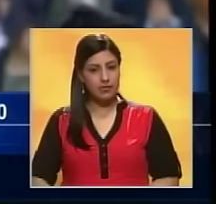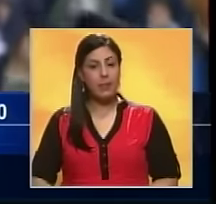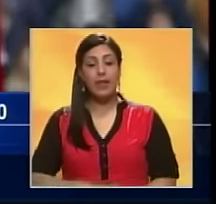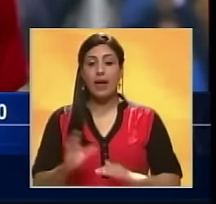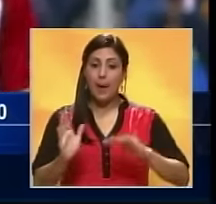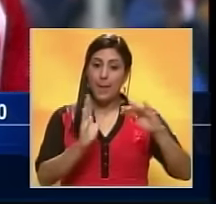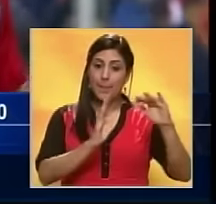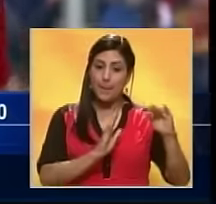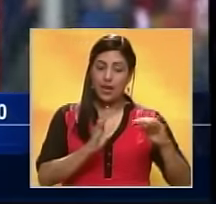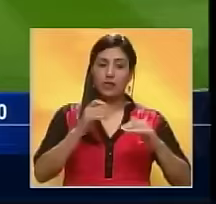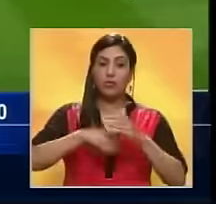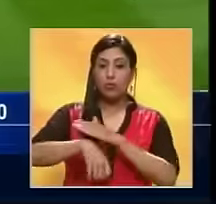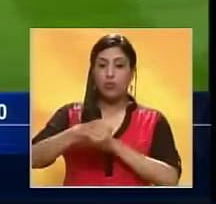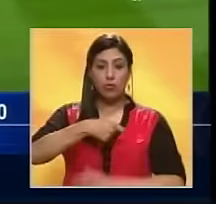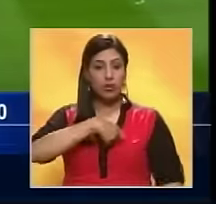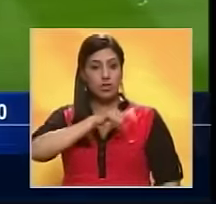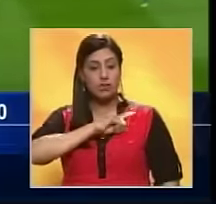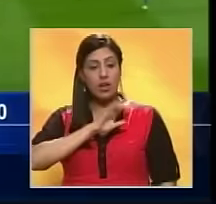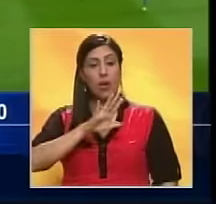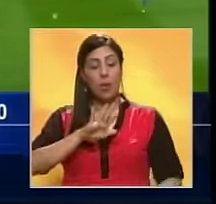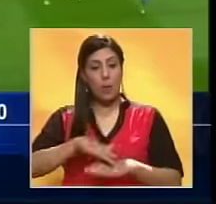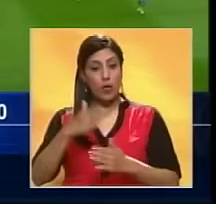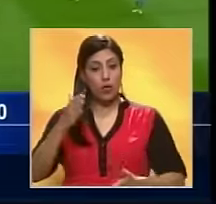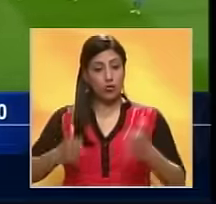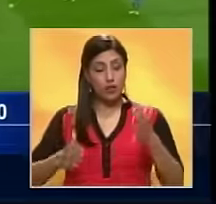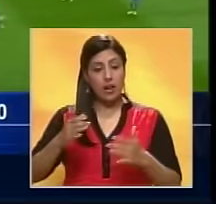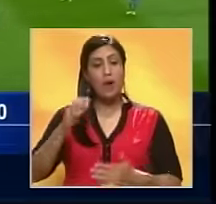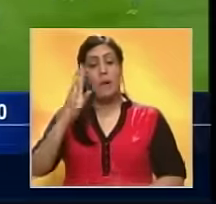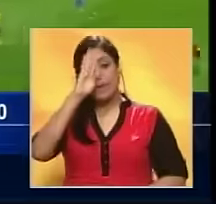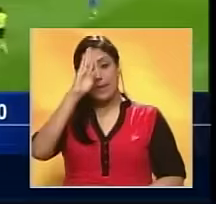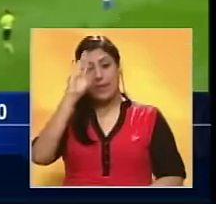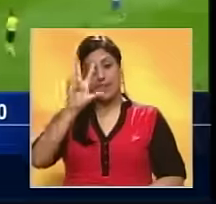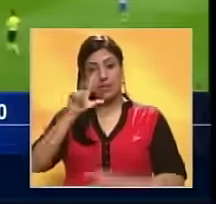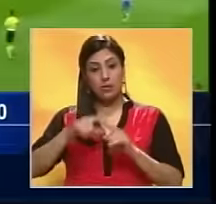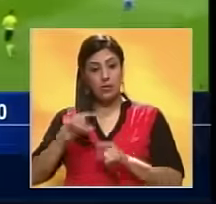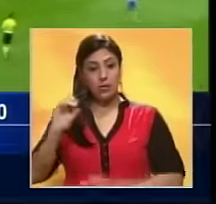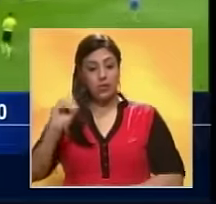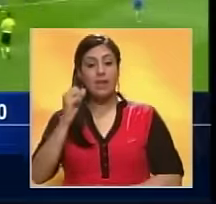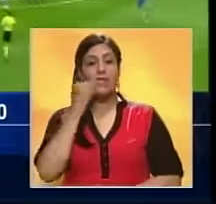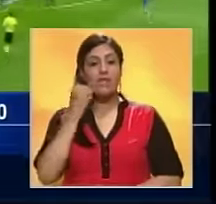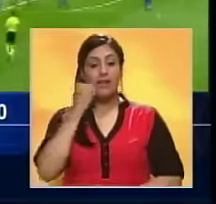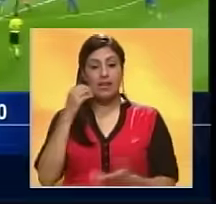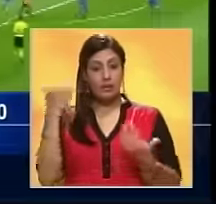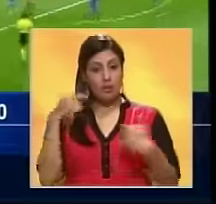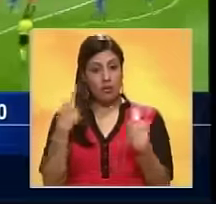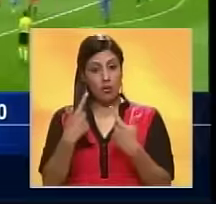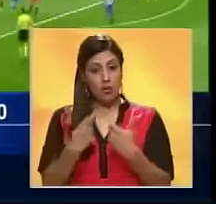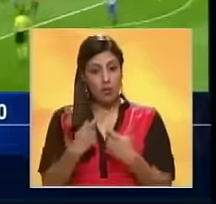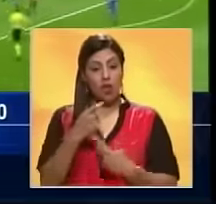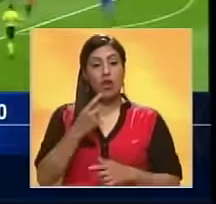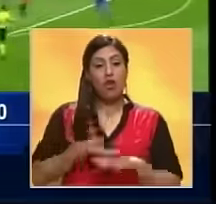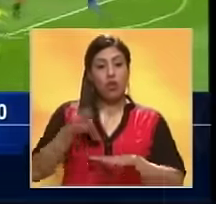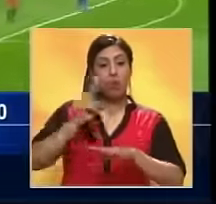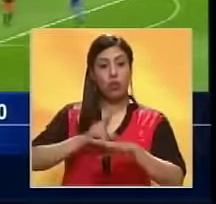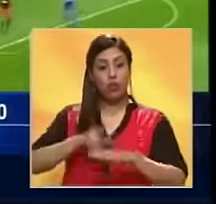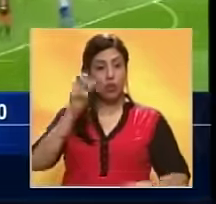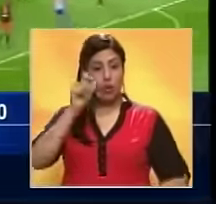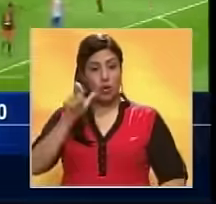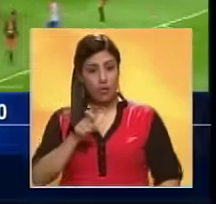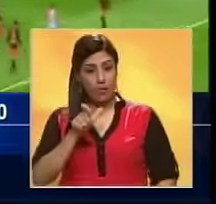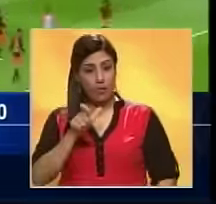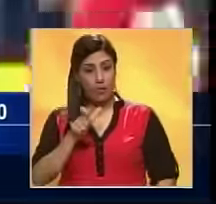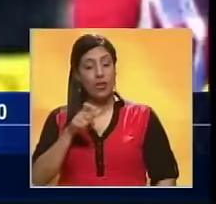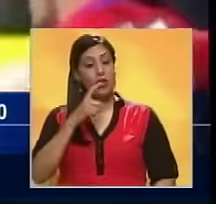Y pasamos a notas del fútbol español porque el Atlético de Madrid venció 3-0 al Valencia en el Vicente Calderón con doblete de Antoine